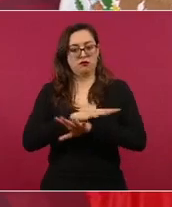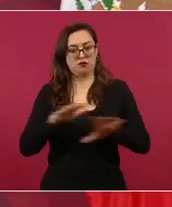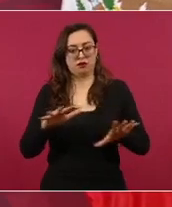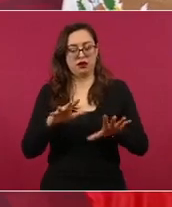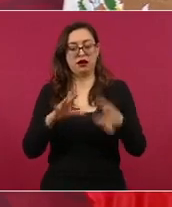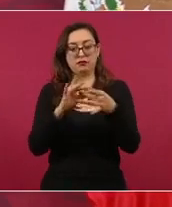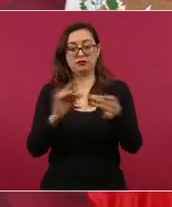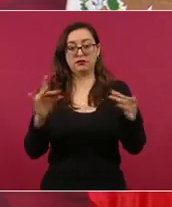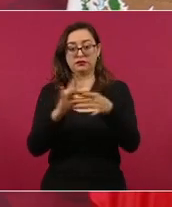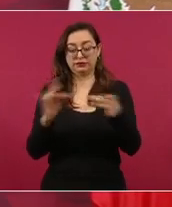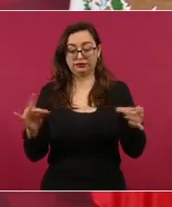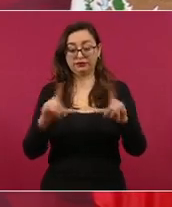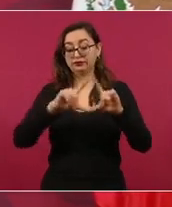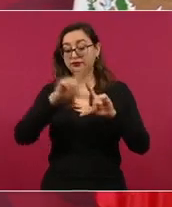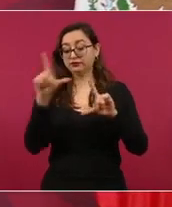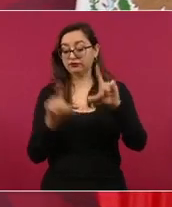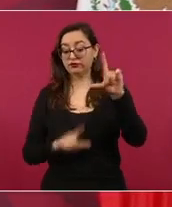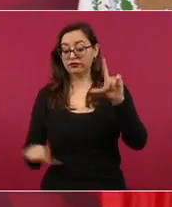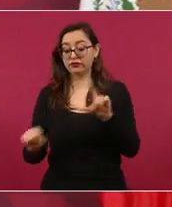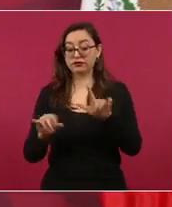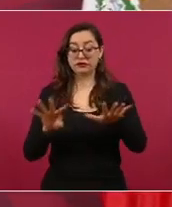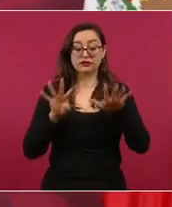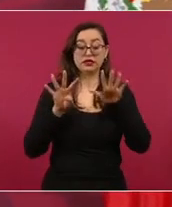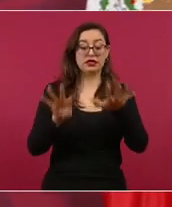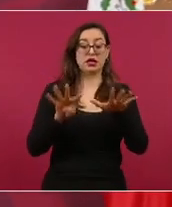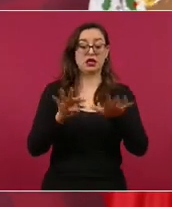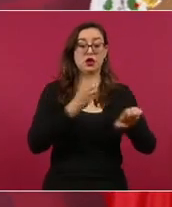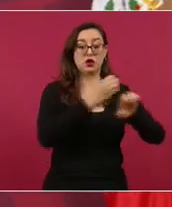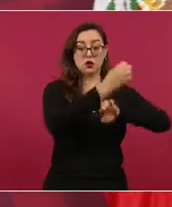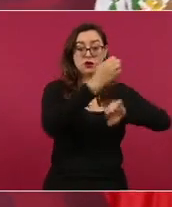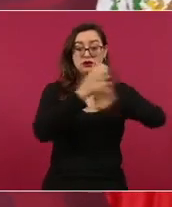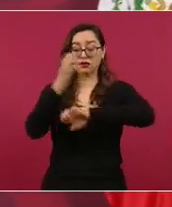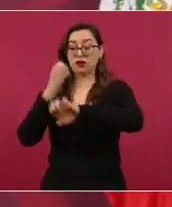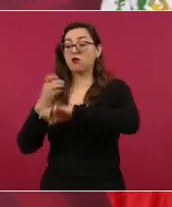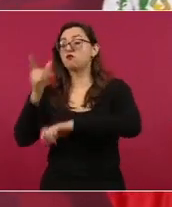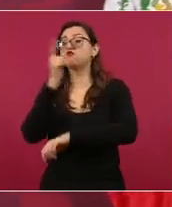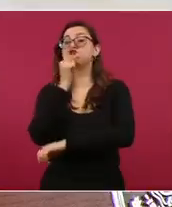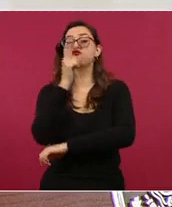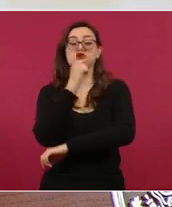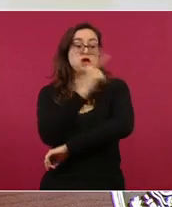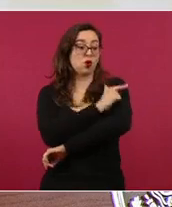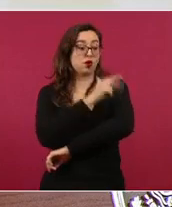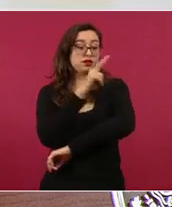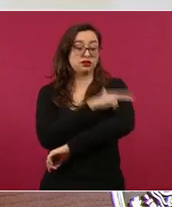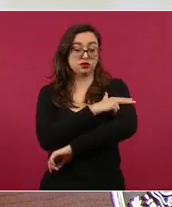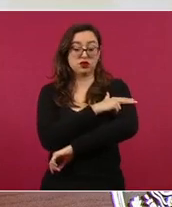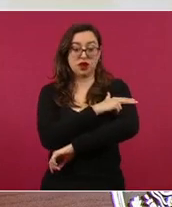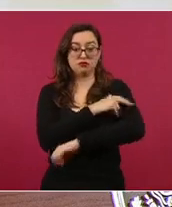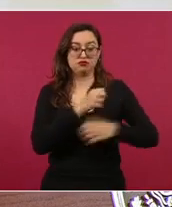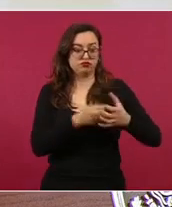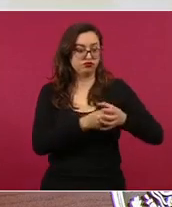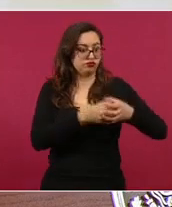19 estados en donde hay más elementos de la Guardia Nacional que policías estatales.